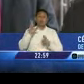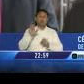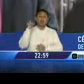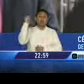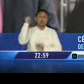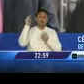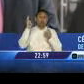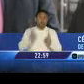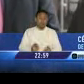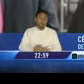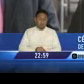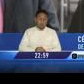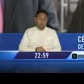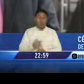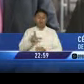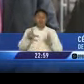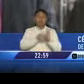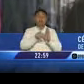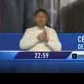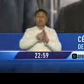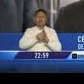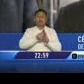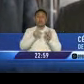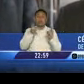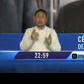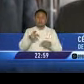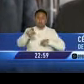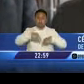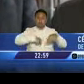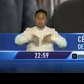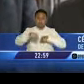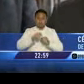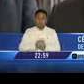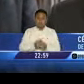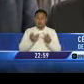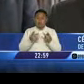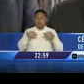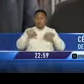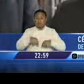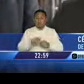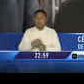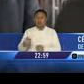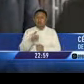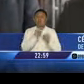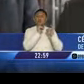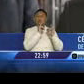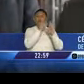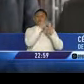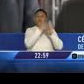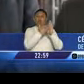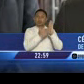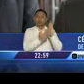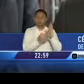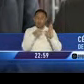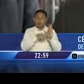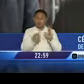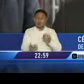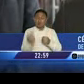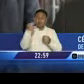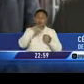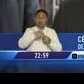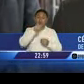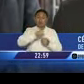derechos humanos a toda esta ley de movilidad humana. Aparte de esto, tenemos también el instructivo de admisión al país